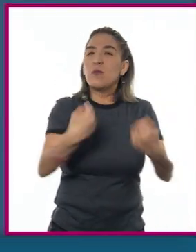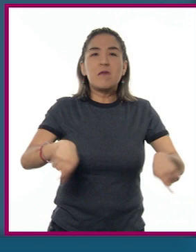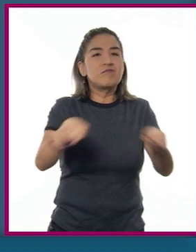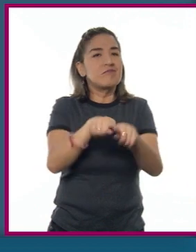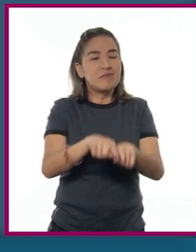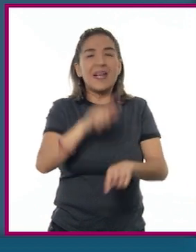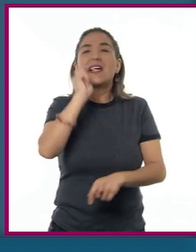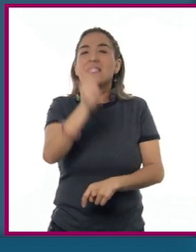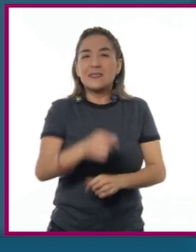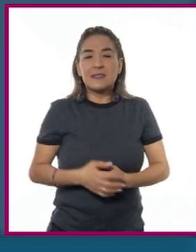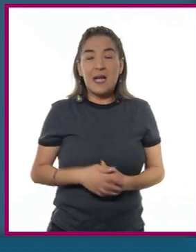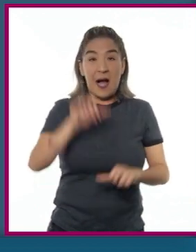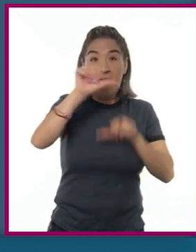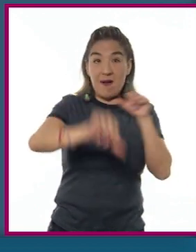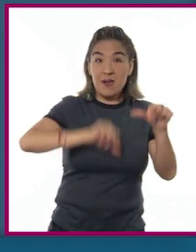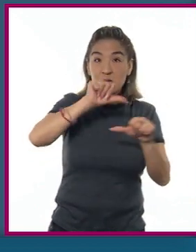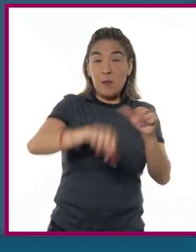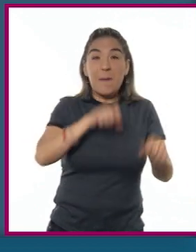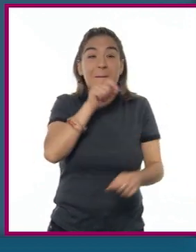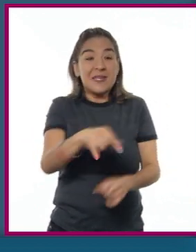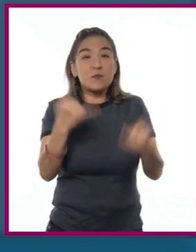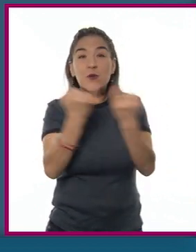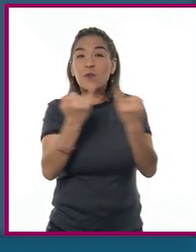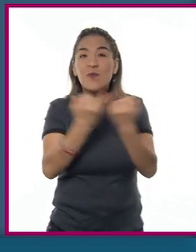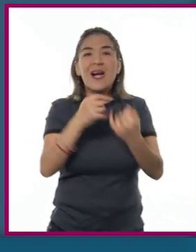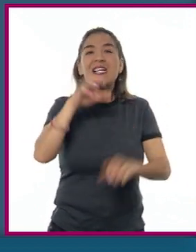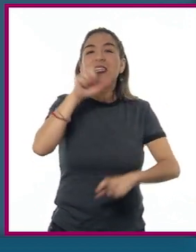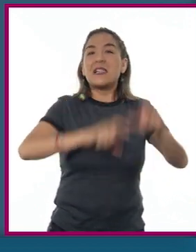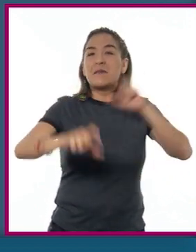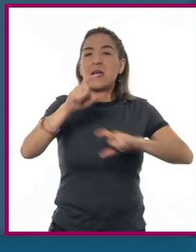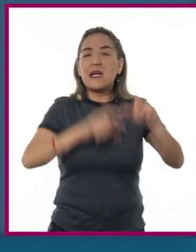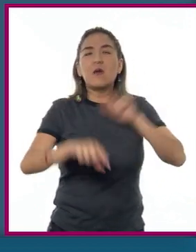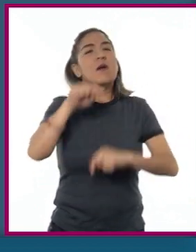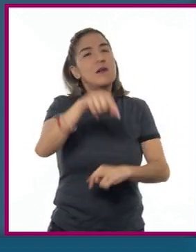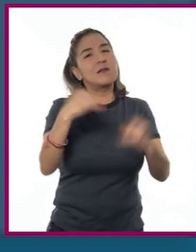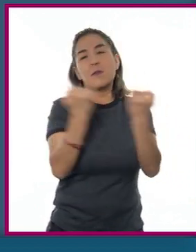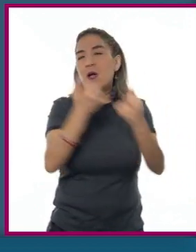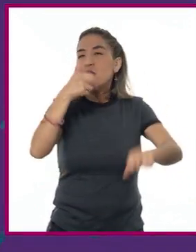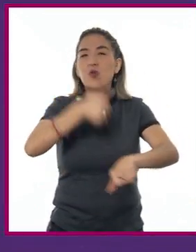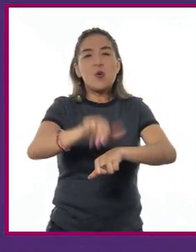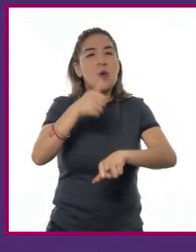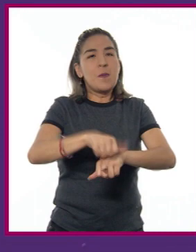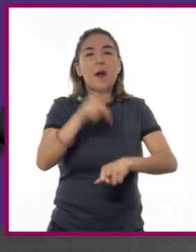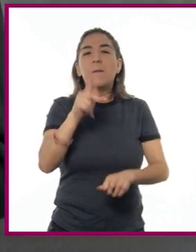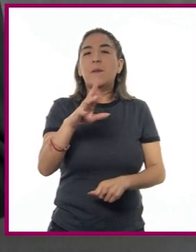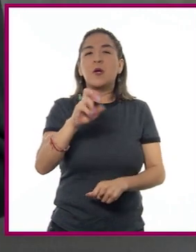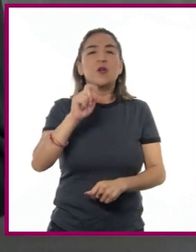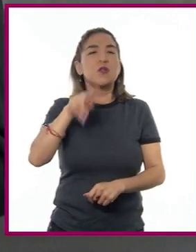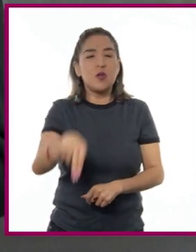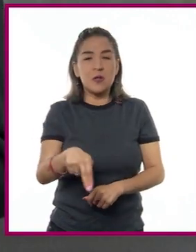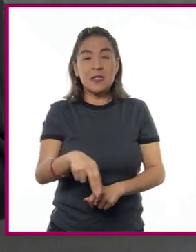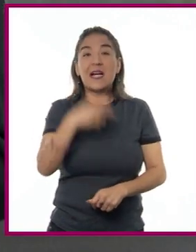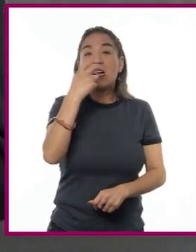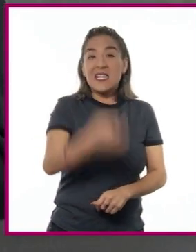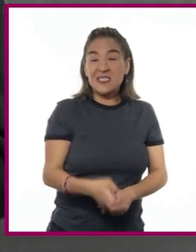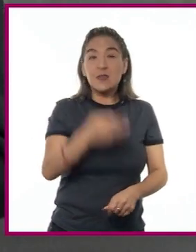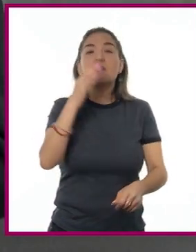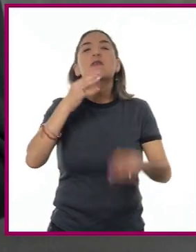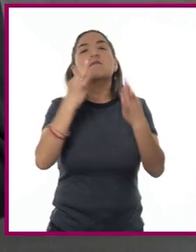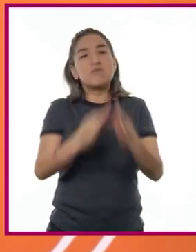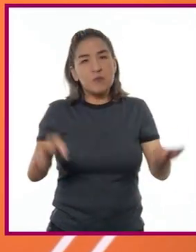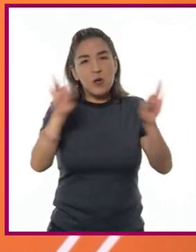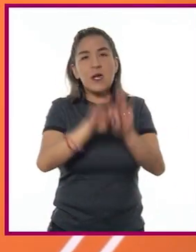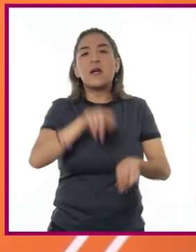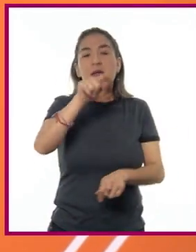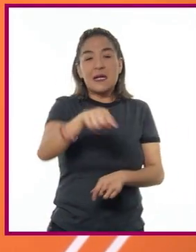es decir, los átomos de un mismo elemento químico tienen el mismo número de protones. Es importante que recuerden que